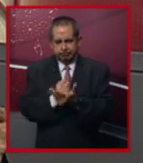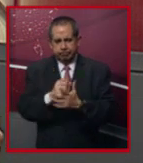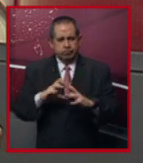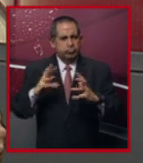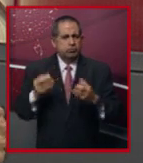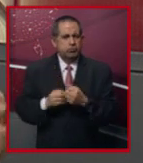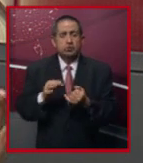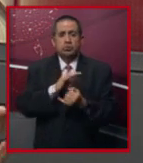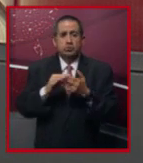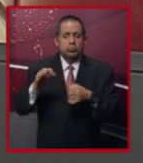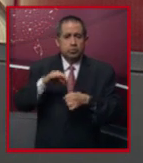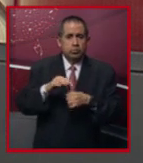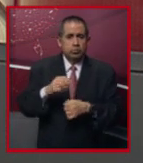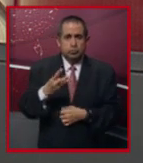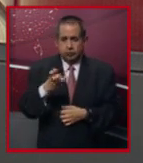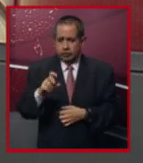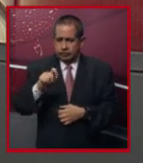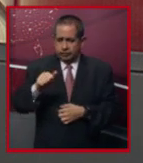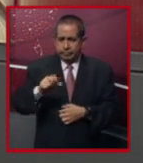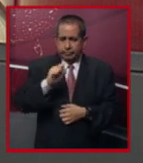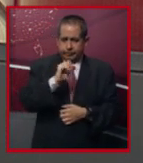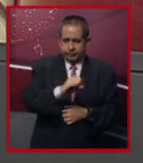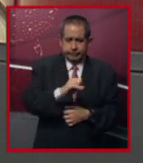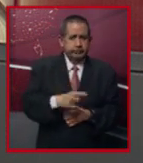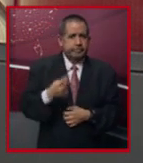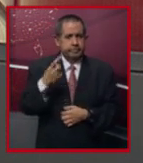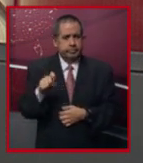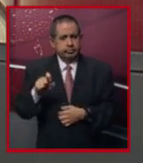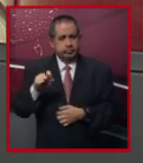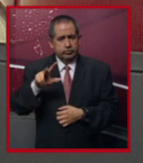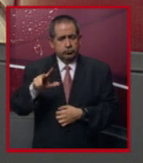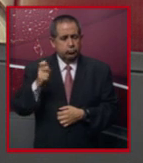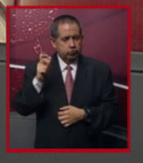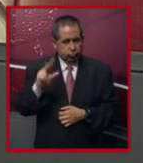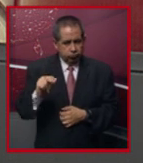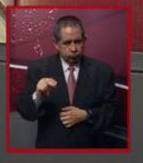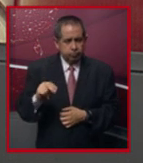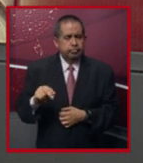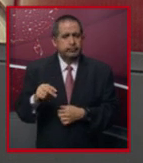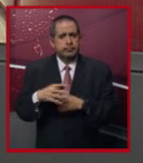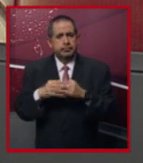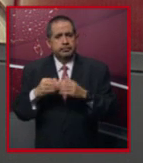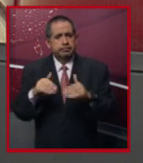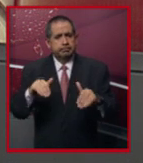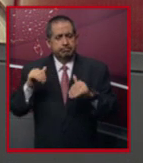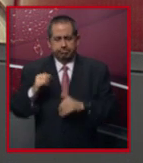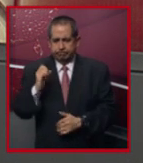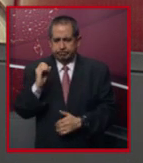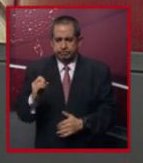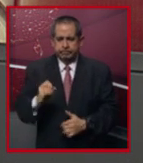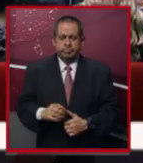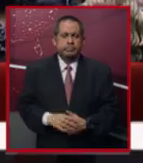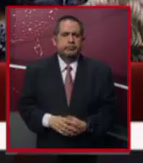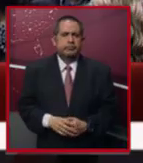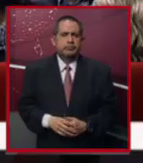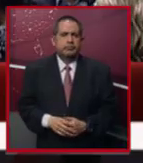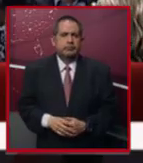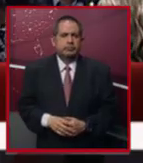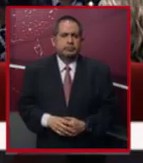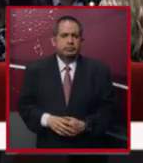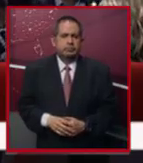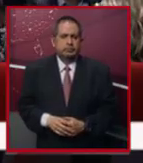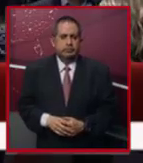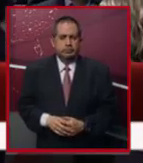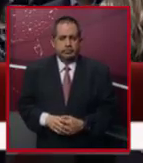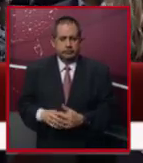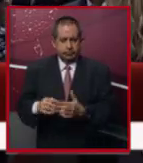después en la última votación 326 votos a favor, 127 en contra y 0 abstenciones.